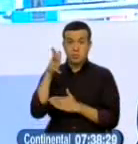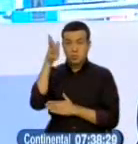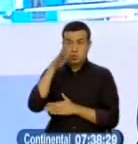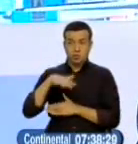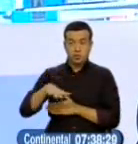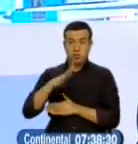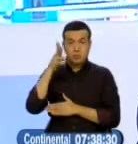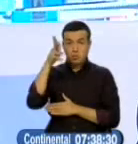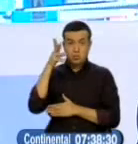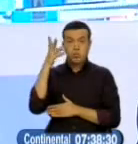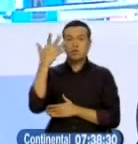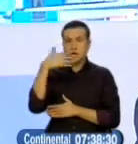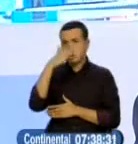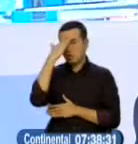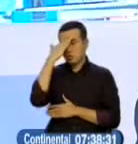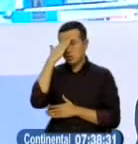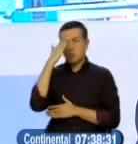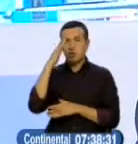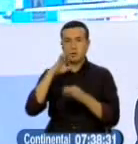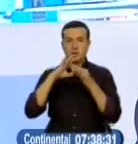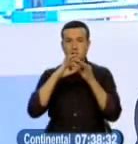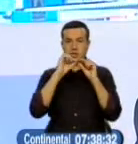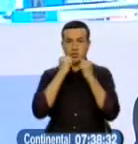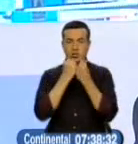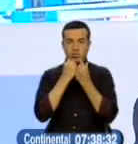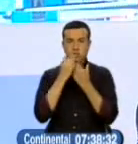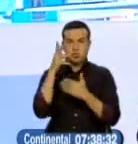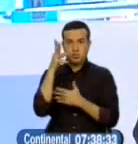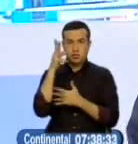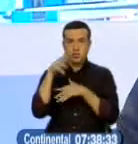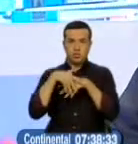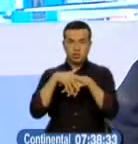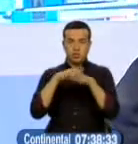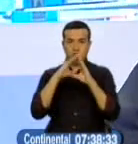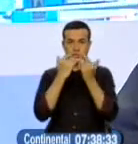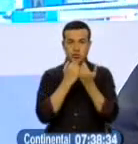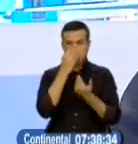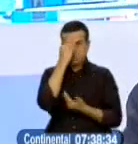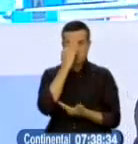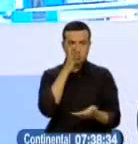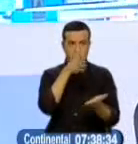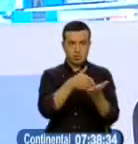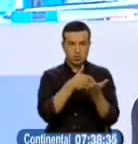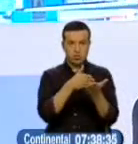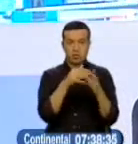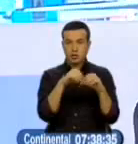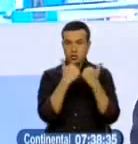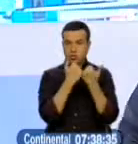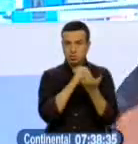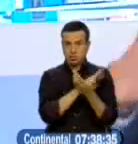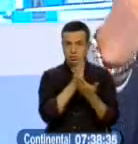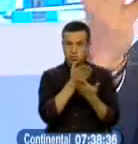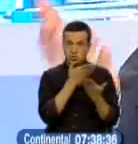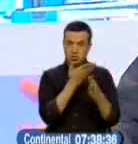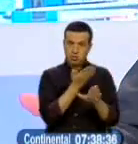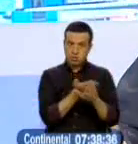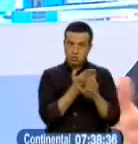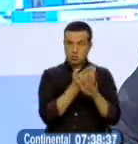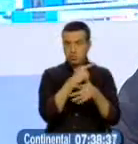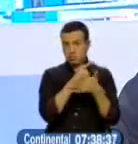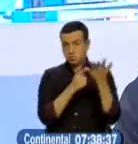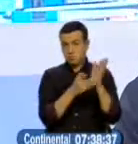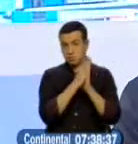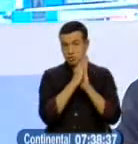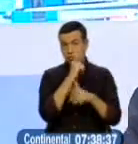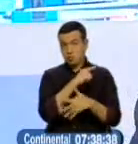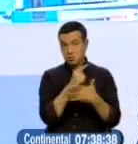maestros, entiendo que se moviliza a la Asamblea Nacional, a la Comisión de Educación de la Asamblea Nacional, a presentar un conjunto de pedidos.